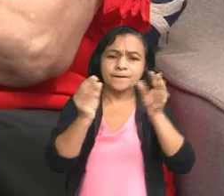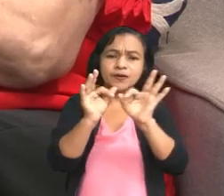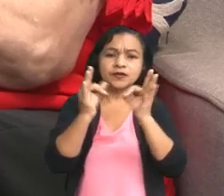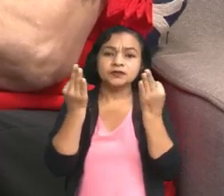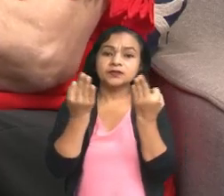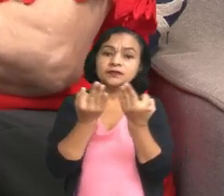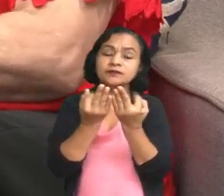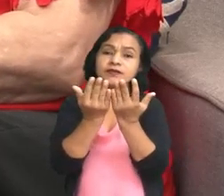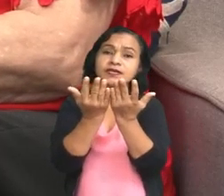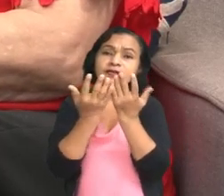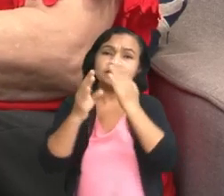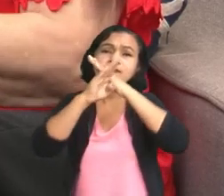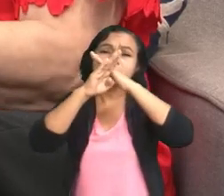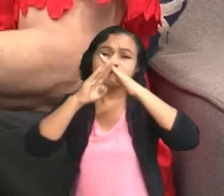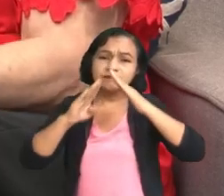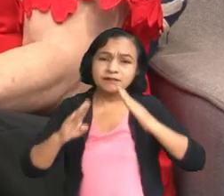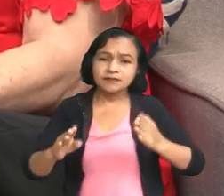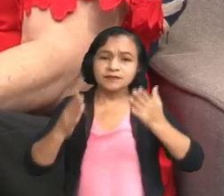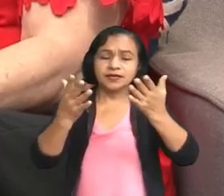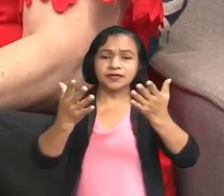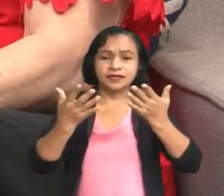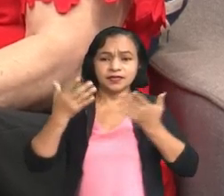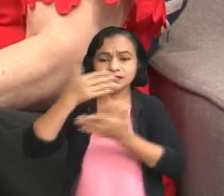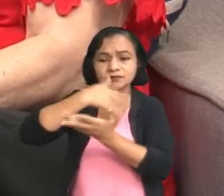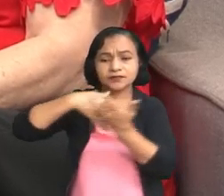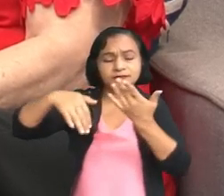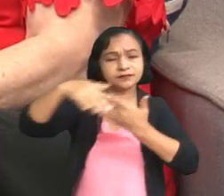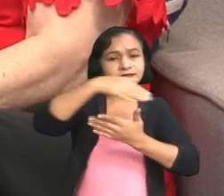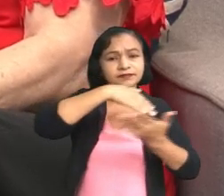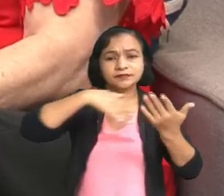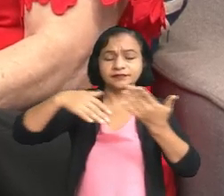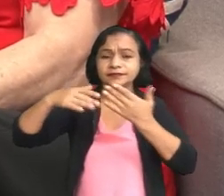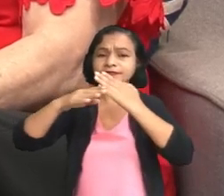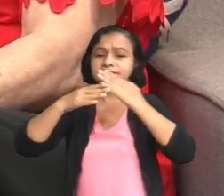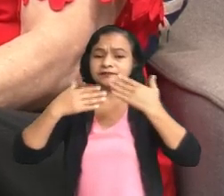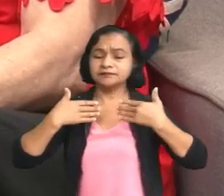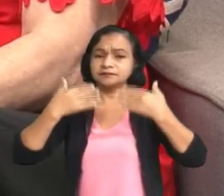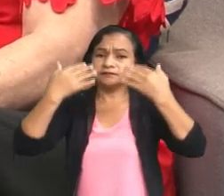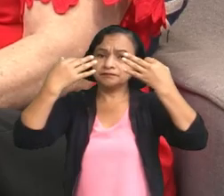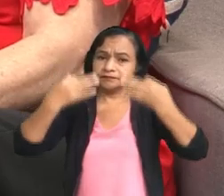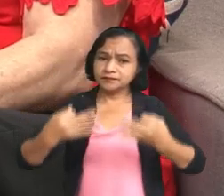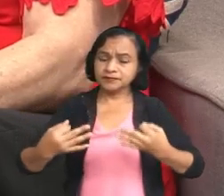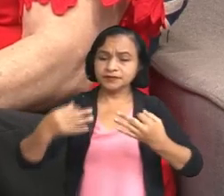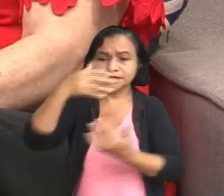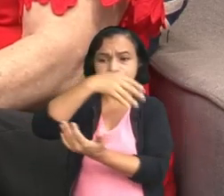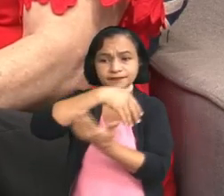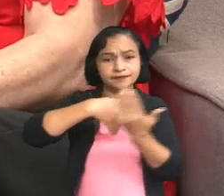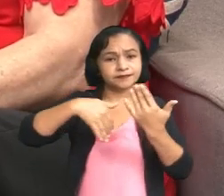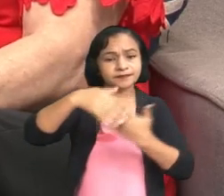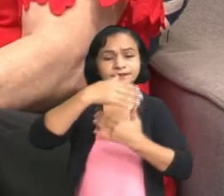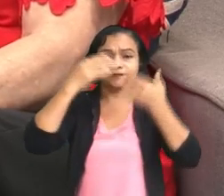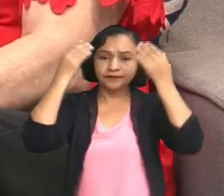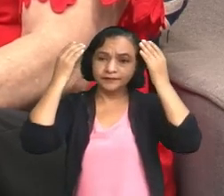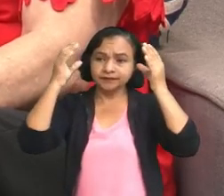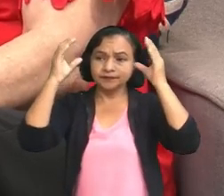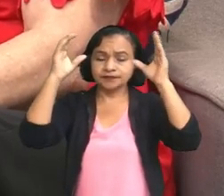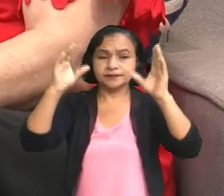nosotros queremos paz, nos queremos desenvolver en un ambiente sano, en un ambiente